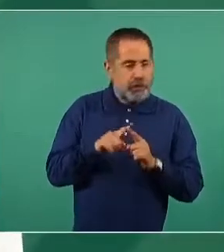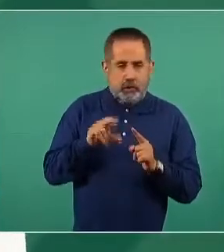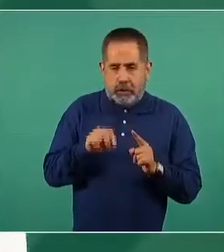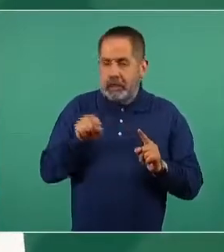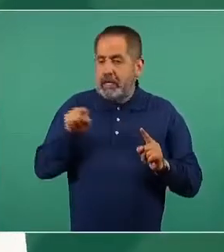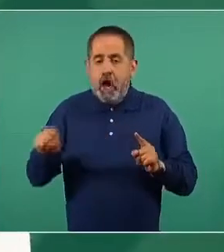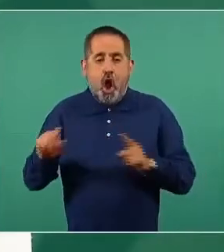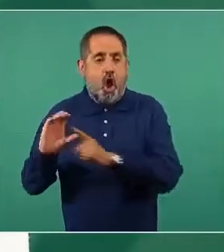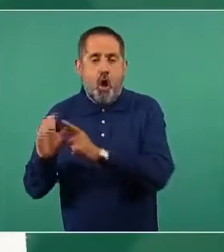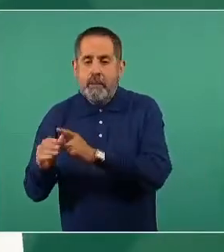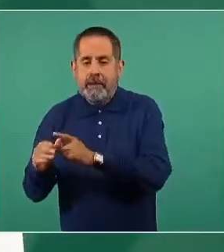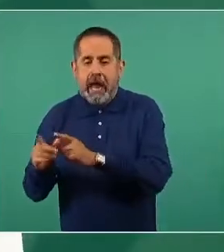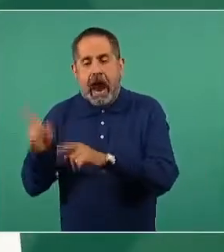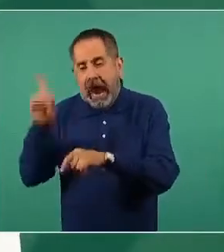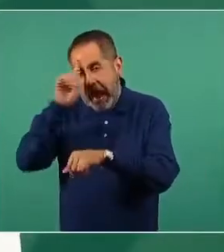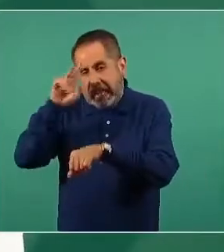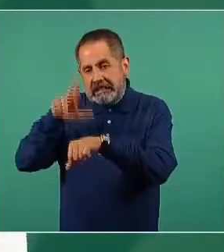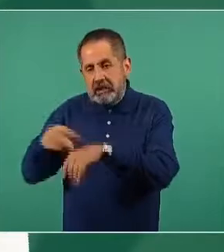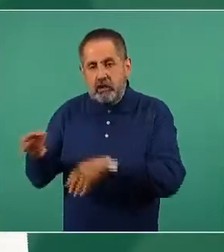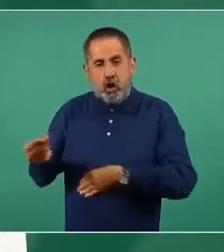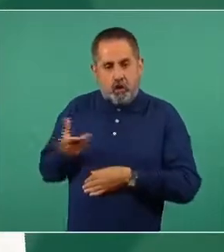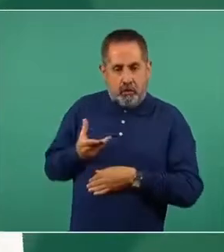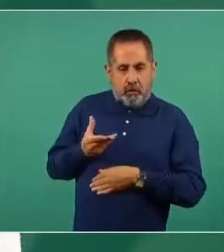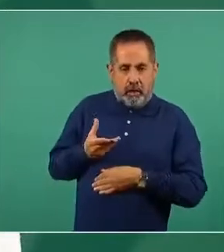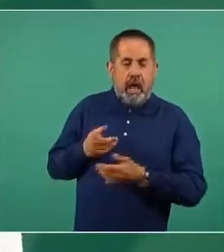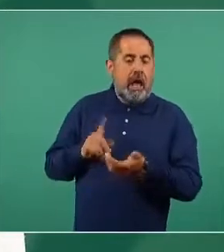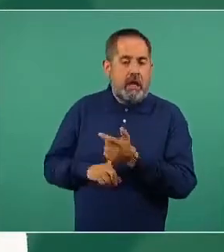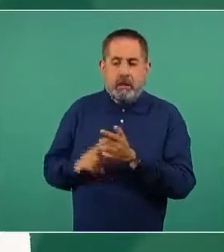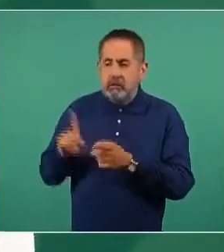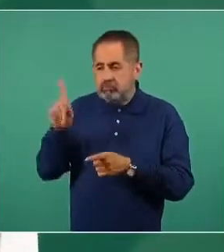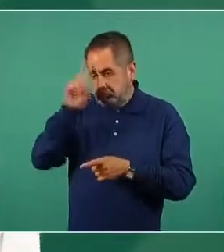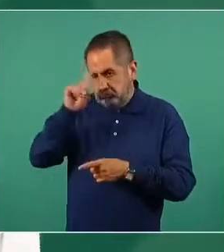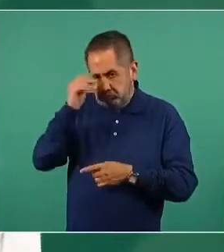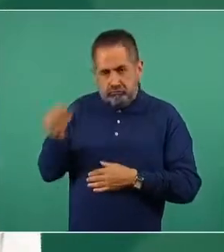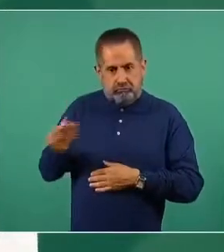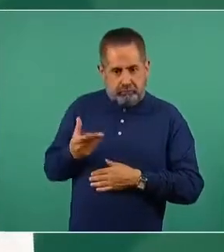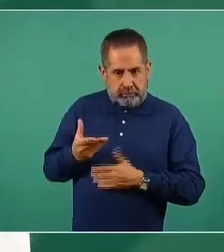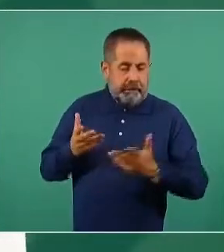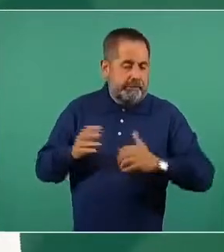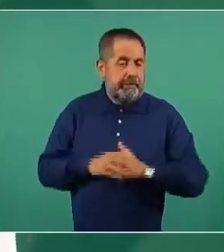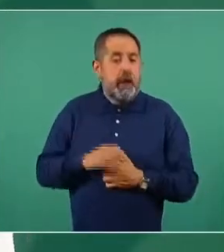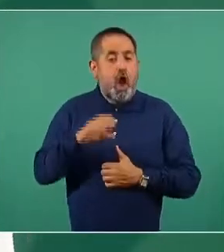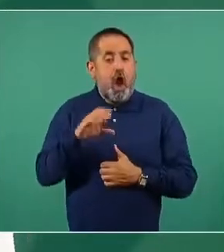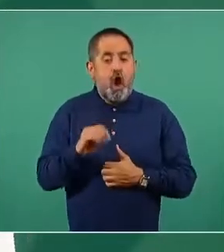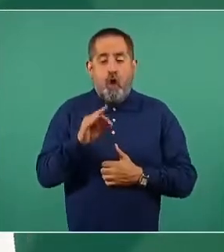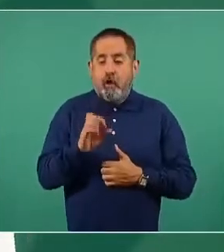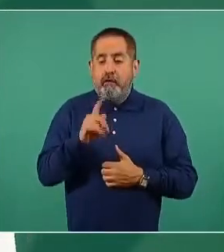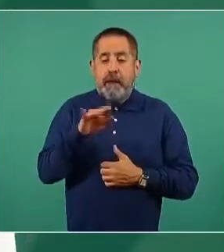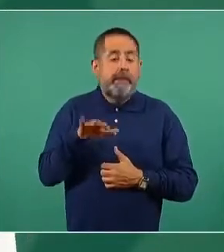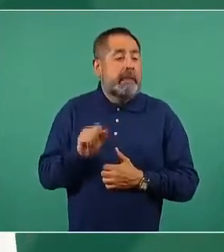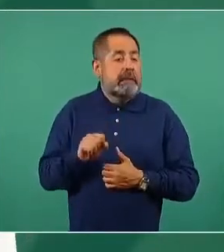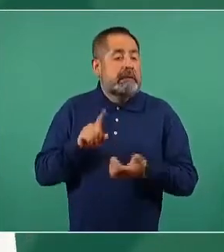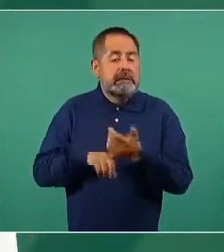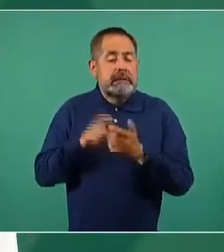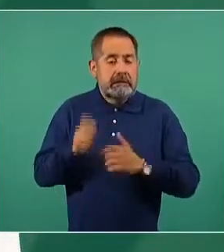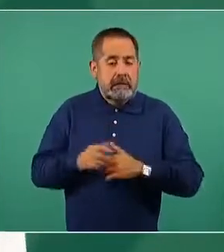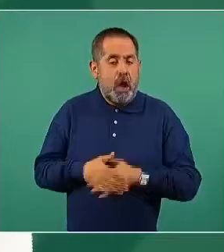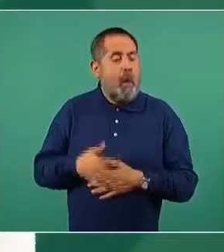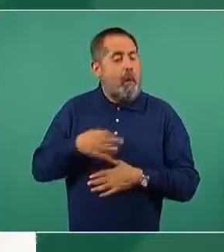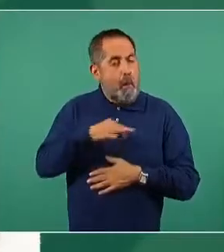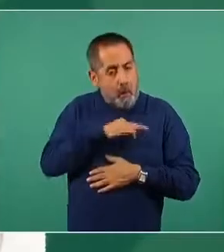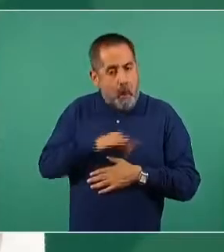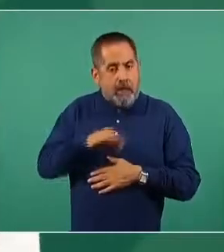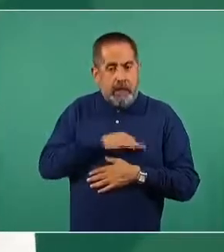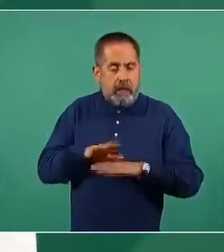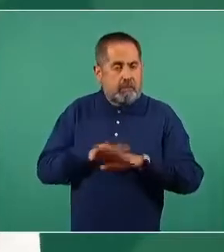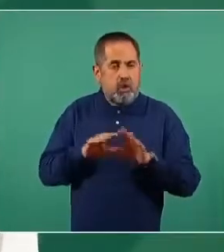caso. Los comités asesores, como su nombre lo indica, asesoran. COFEPRIS tiene la facultad